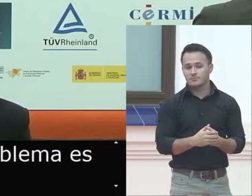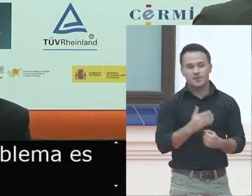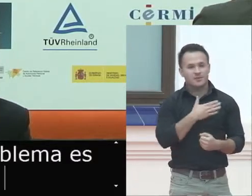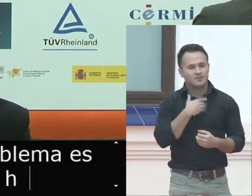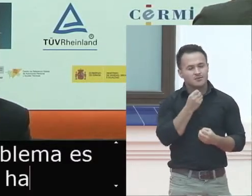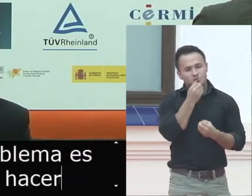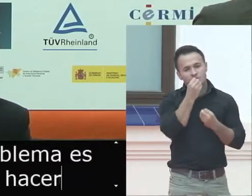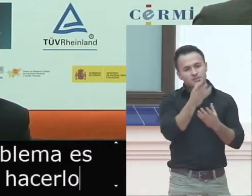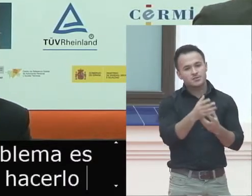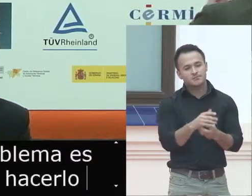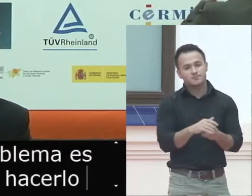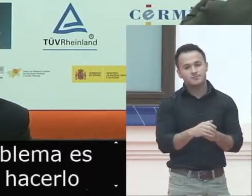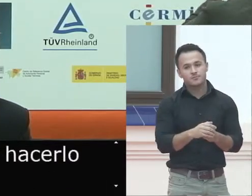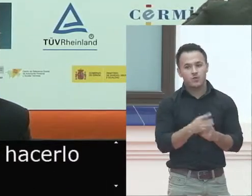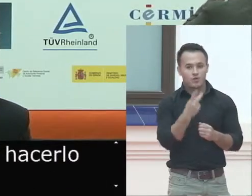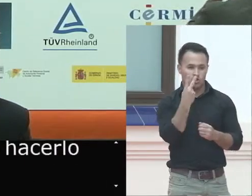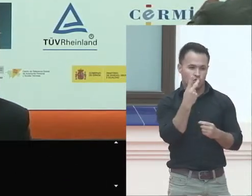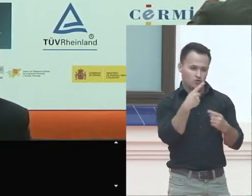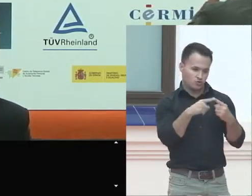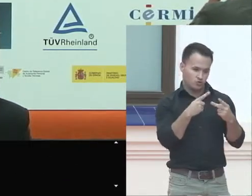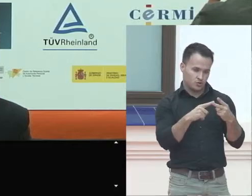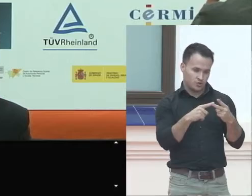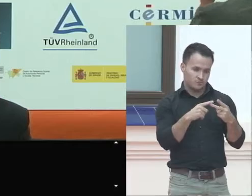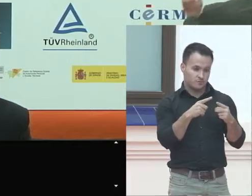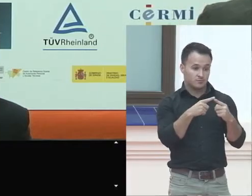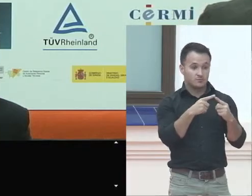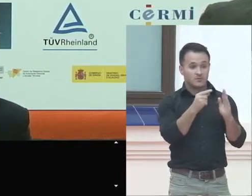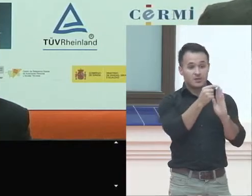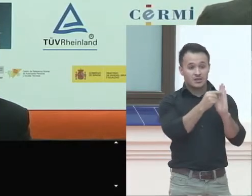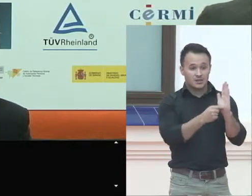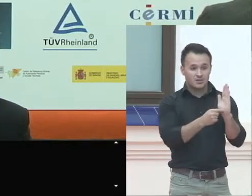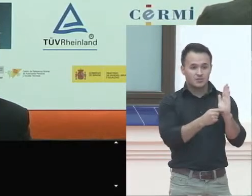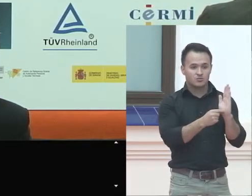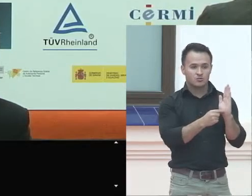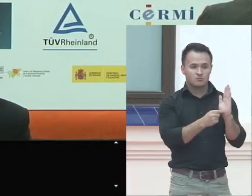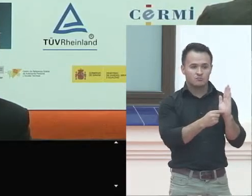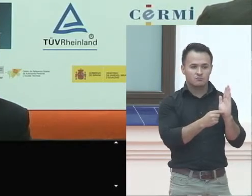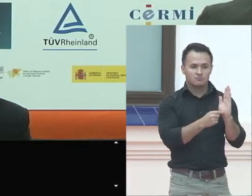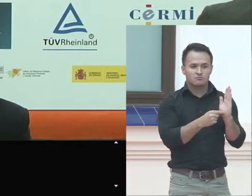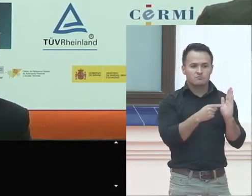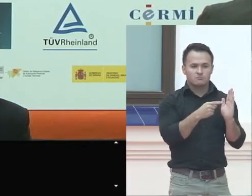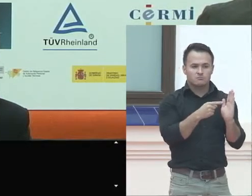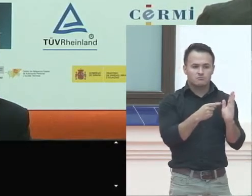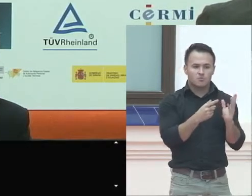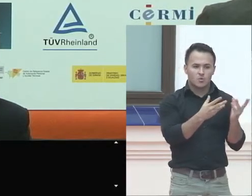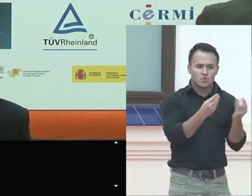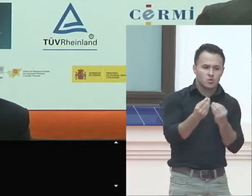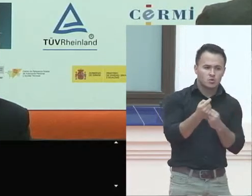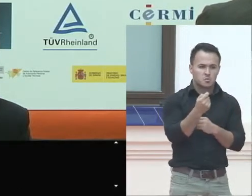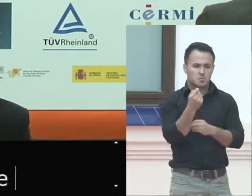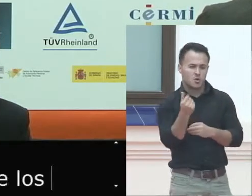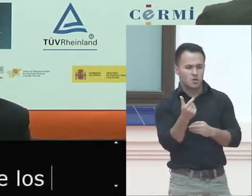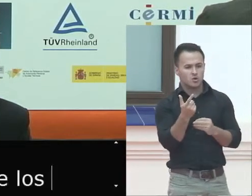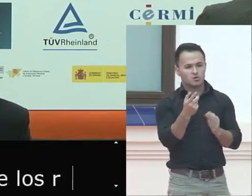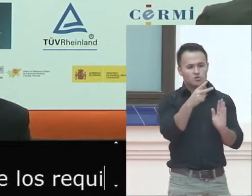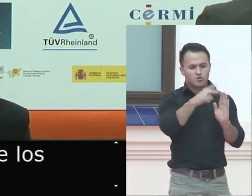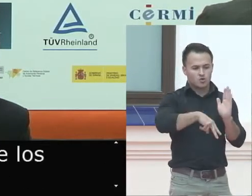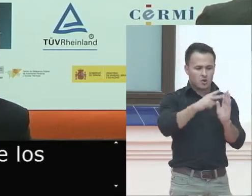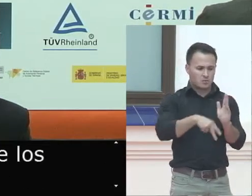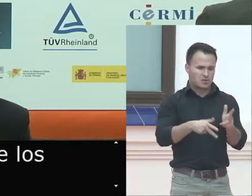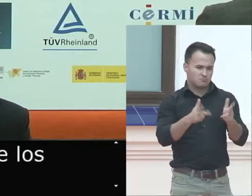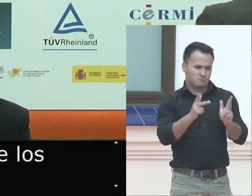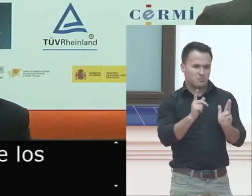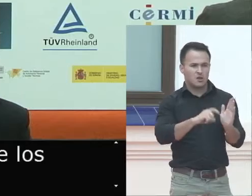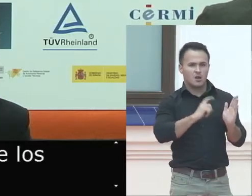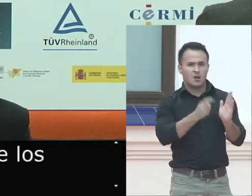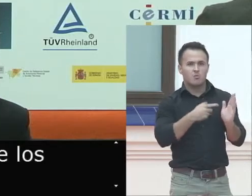Quería comentar 2 cosas sobre los requisitos, si son elevados o no son elevados. La libertad que da una norma es que, al no ser una ley,